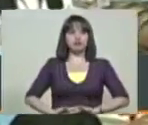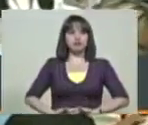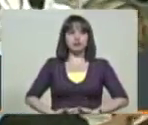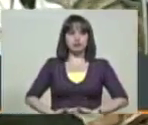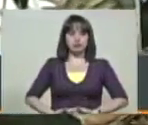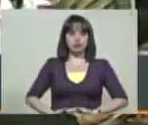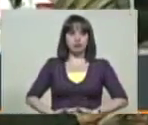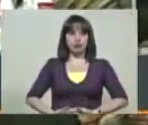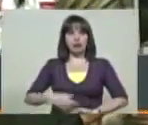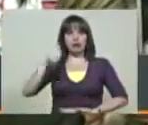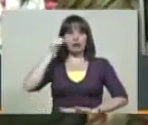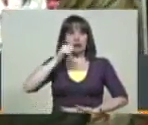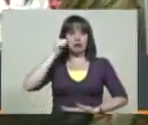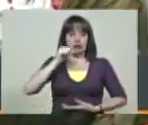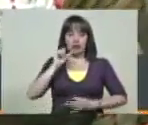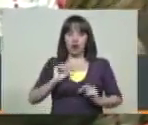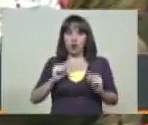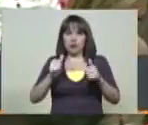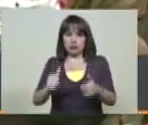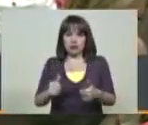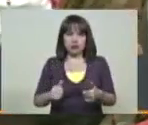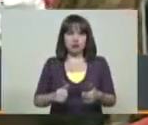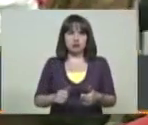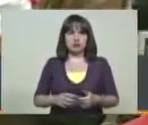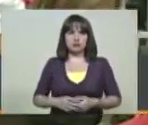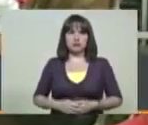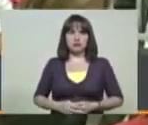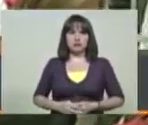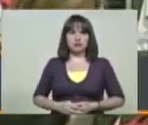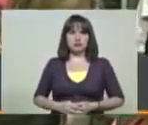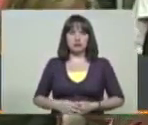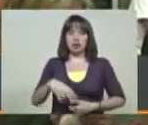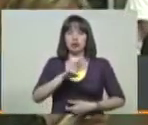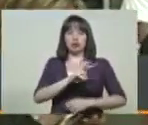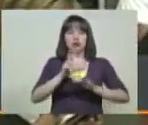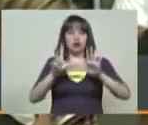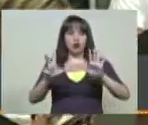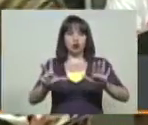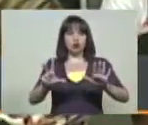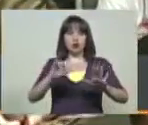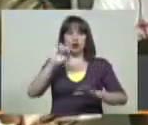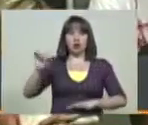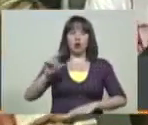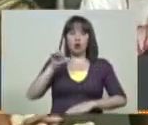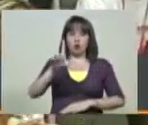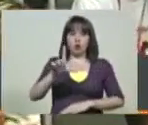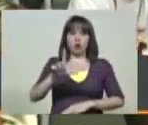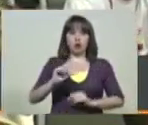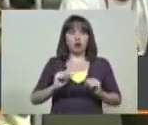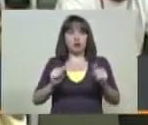desde el sábado 28 de julio que lo instalamos